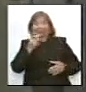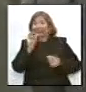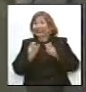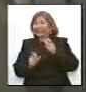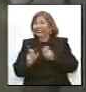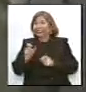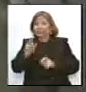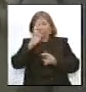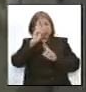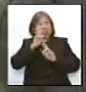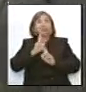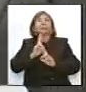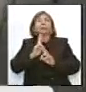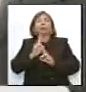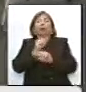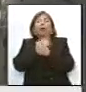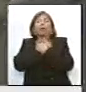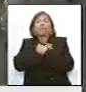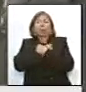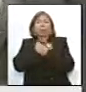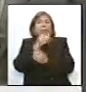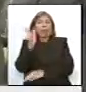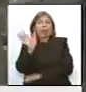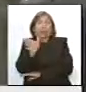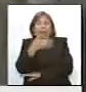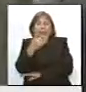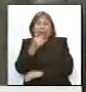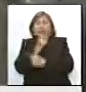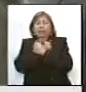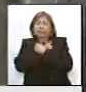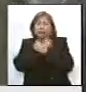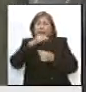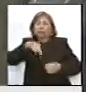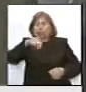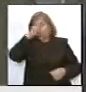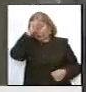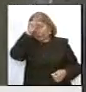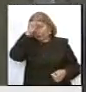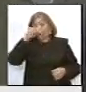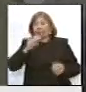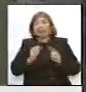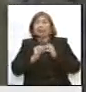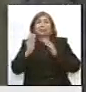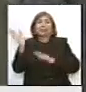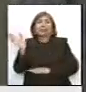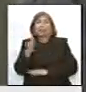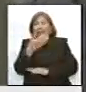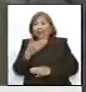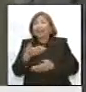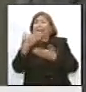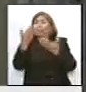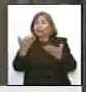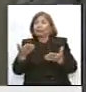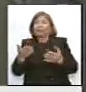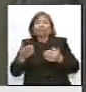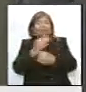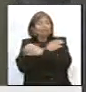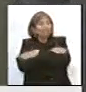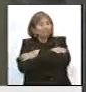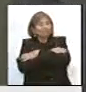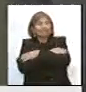de respeto, amor a la bandera y cariño a nuestra patria. En el Día de la Bandera les doy un caluroso